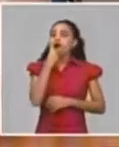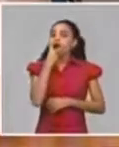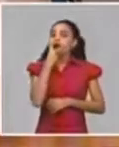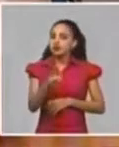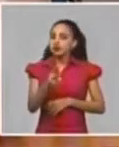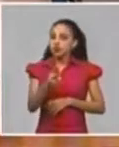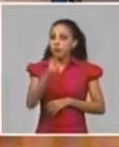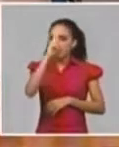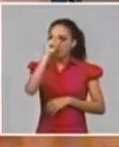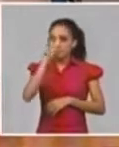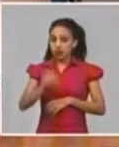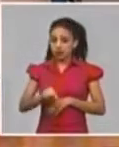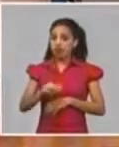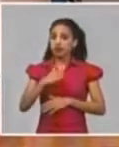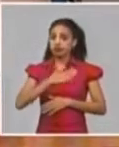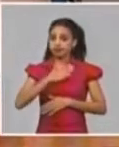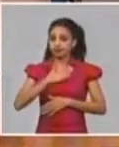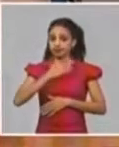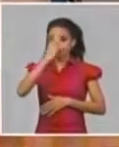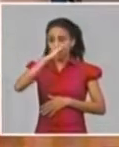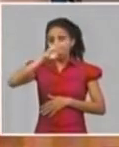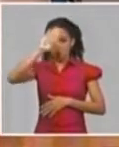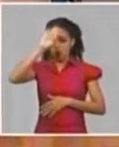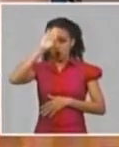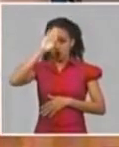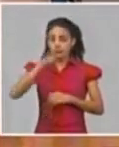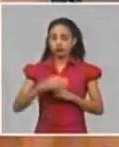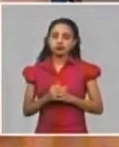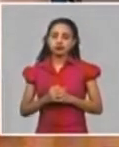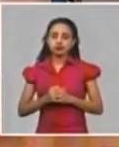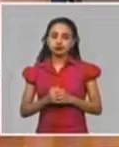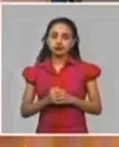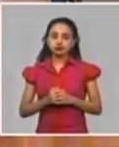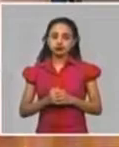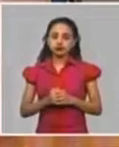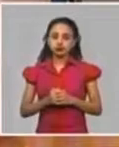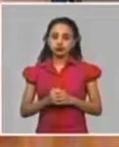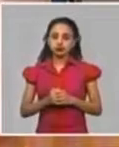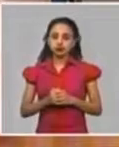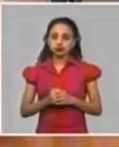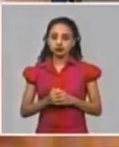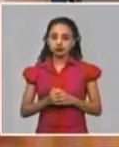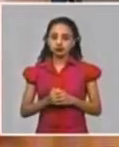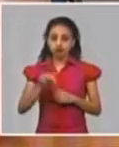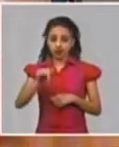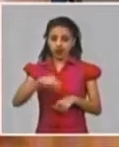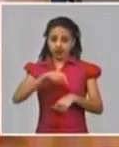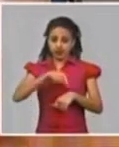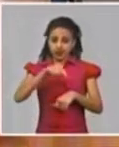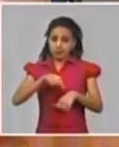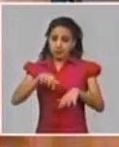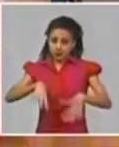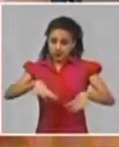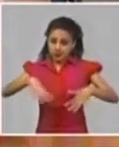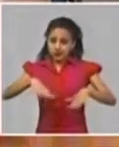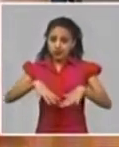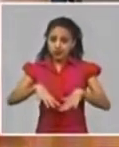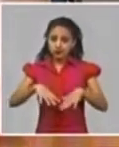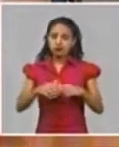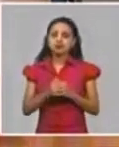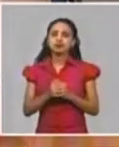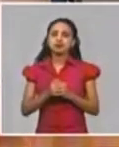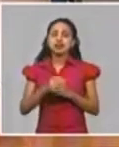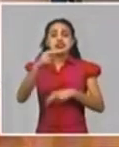por profesionales de la salud de Cuba. En este tiempo, además de ese 0.9 billón, se